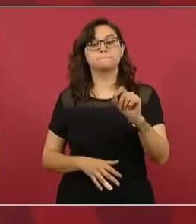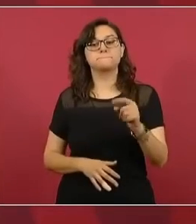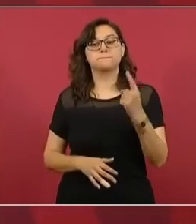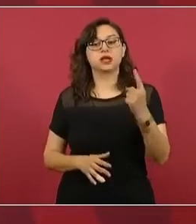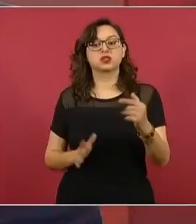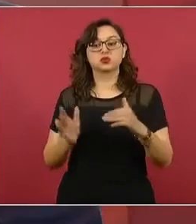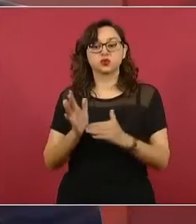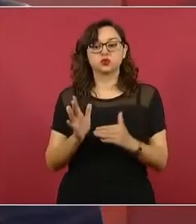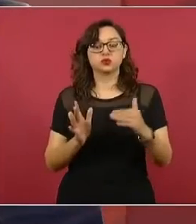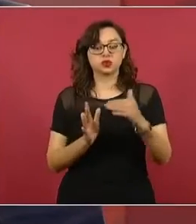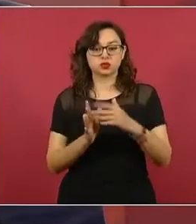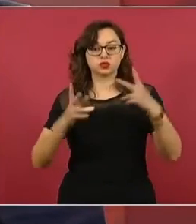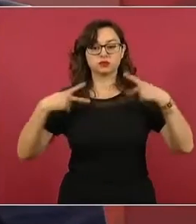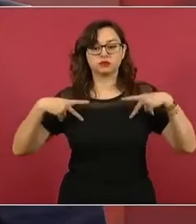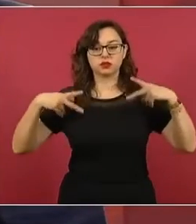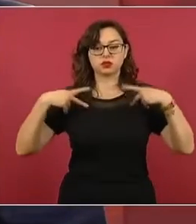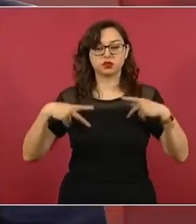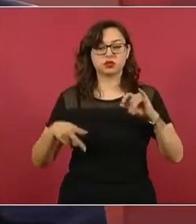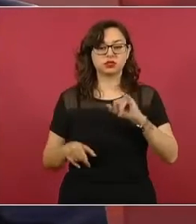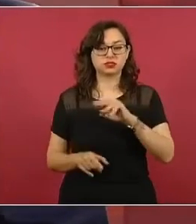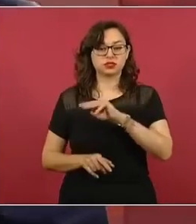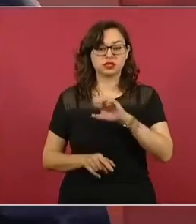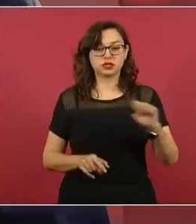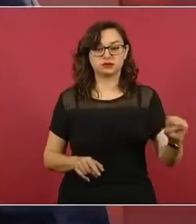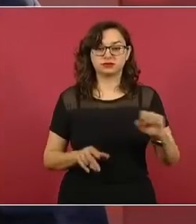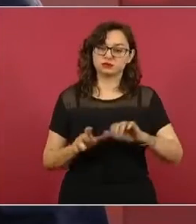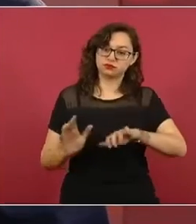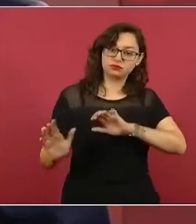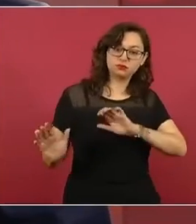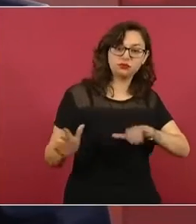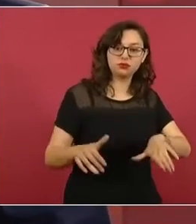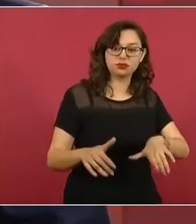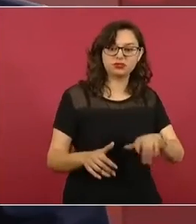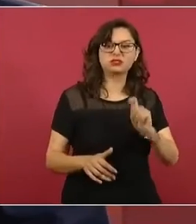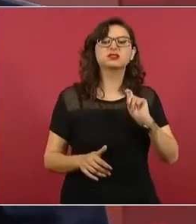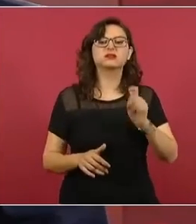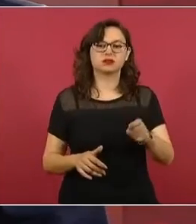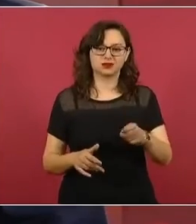inscritos en el Seguro Social. Tenemos